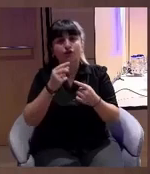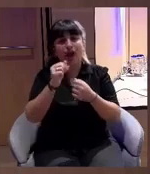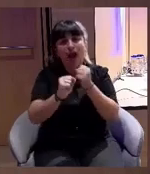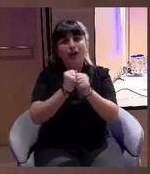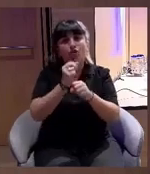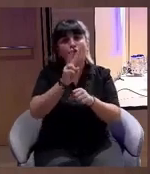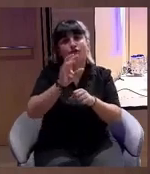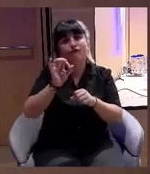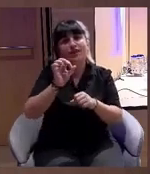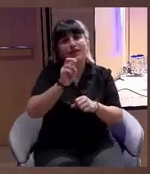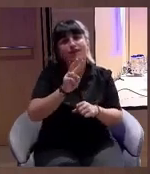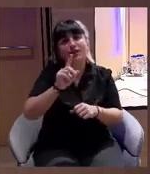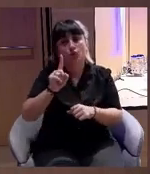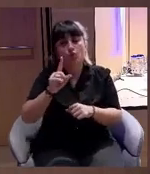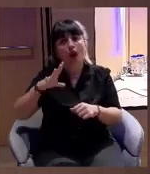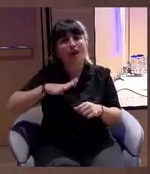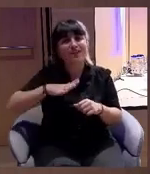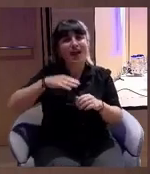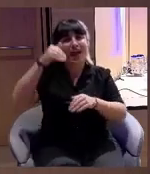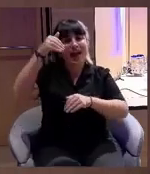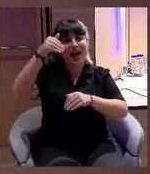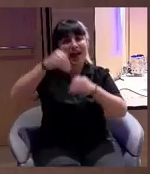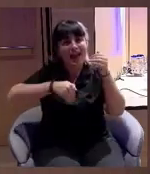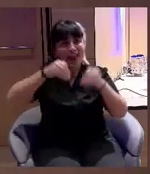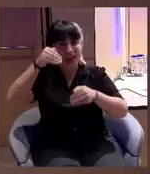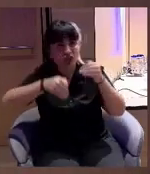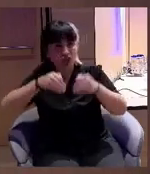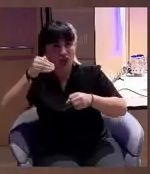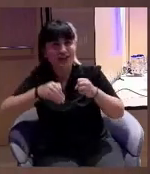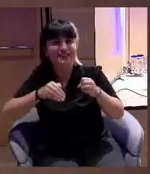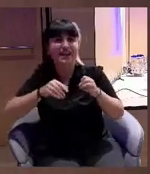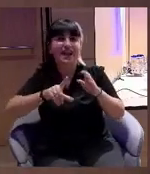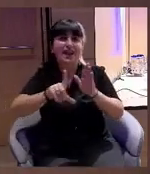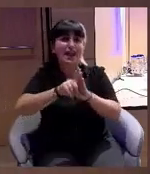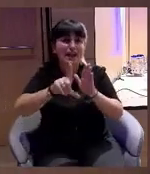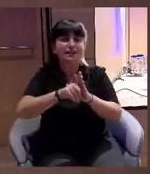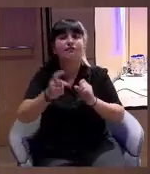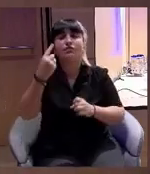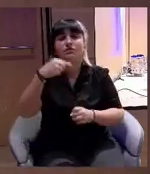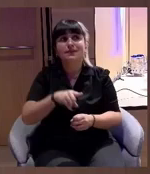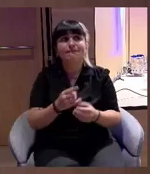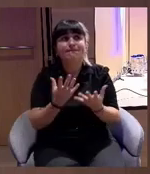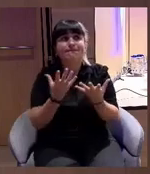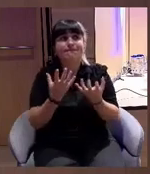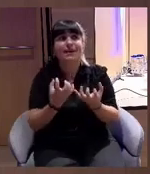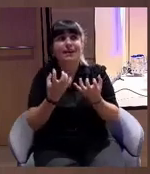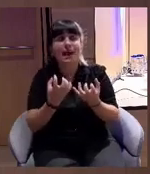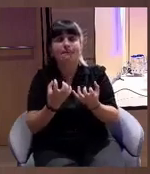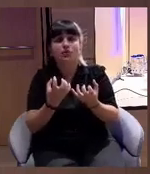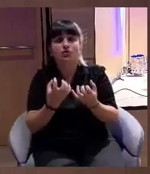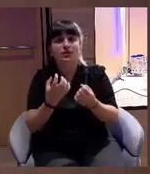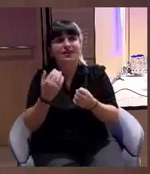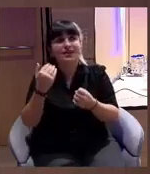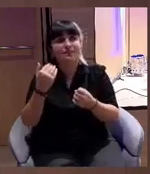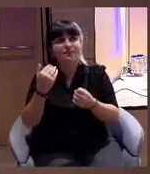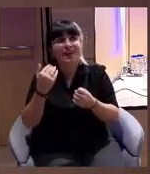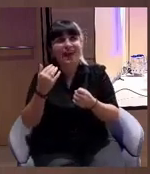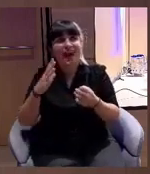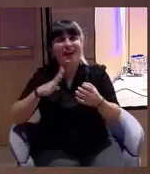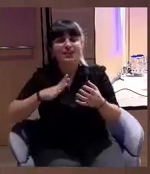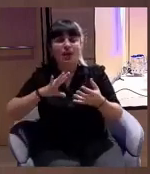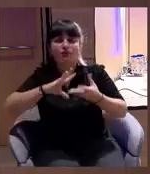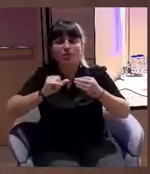elecciones únicamente legislativas y quisimos hacer un juego entre que cómo votaron determinados